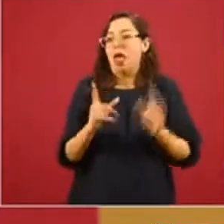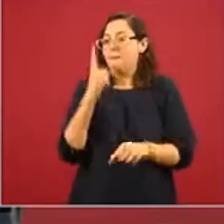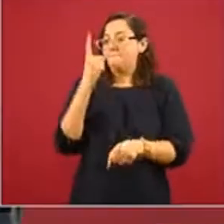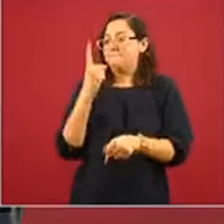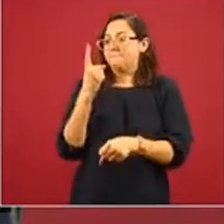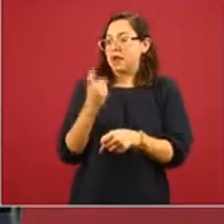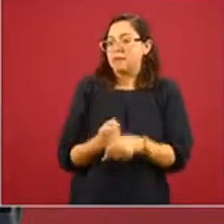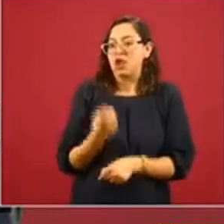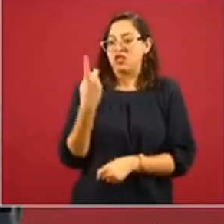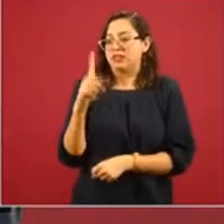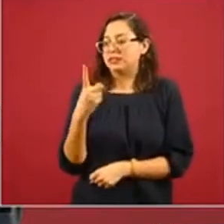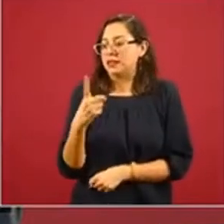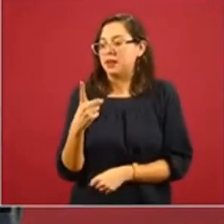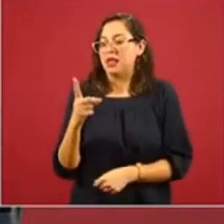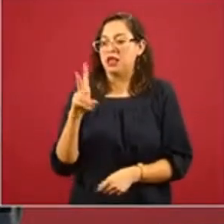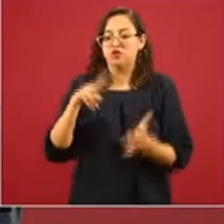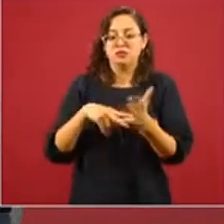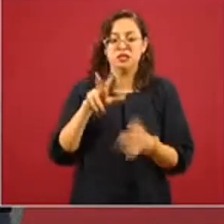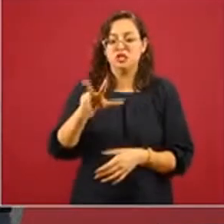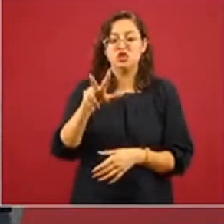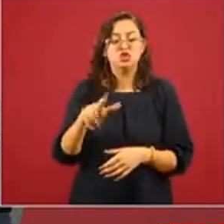diciembre de 2018.